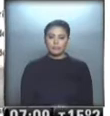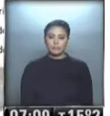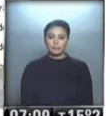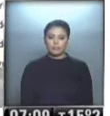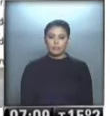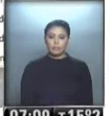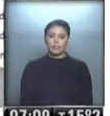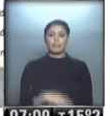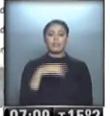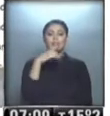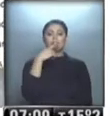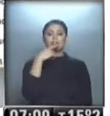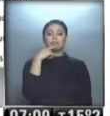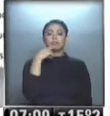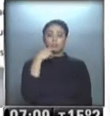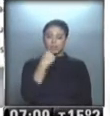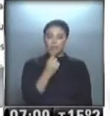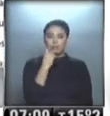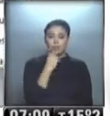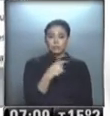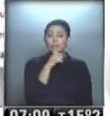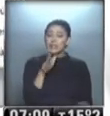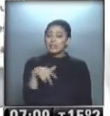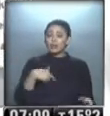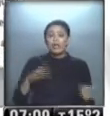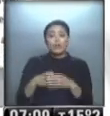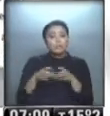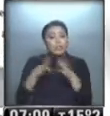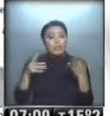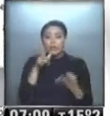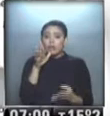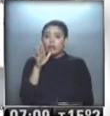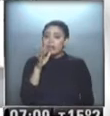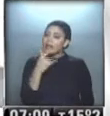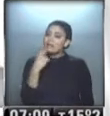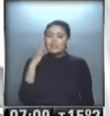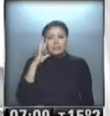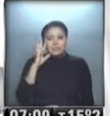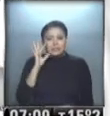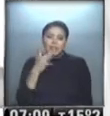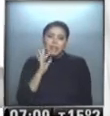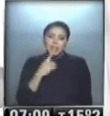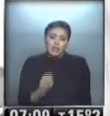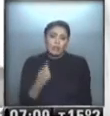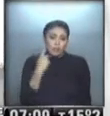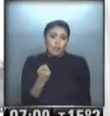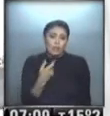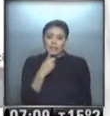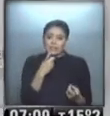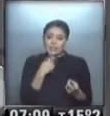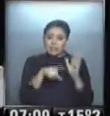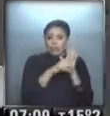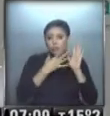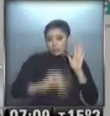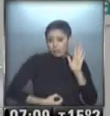Me parece que la presentación lo que demuestra dos cosas. Una es que el Grupo Clarín reconoce que tenía que adecuarse y reconoce que estaba excedido de lo que dice la